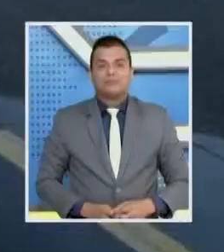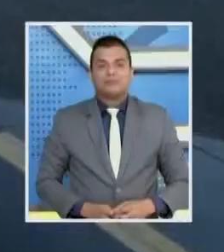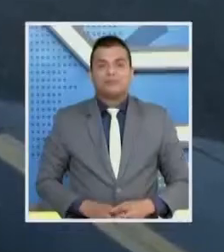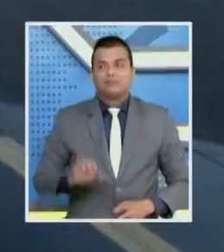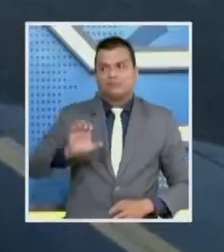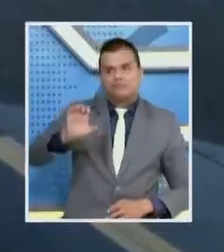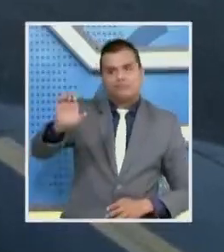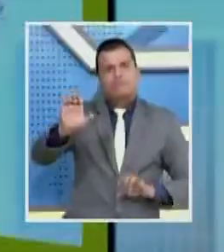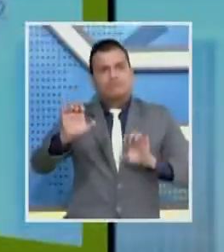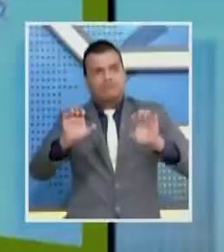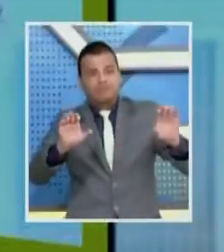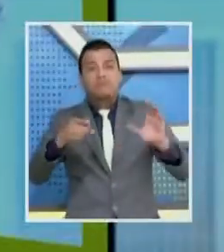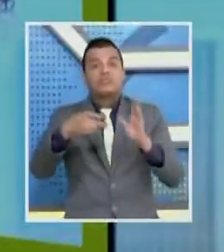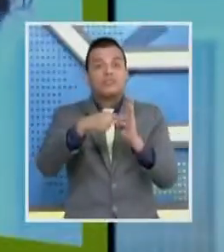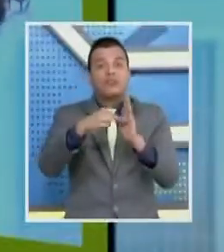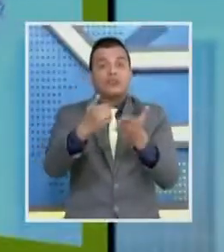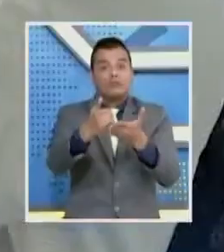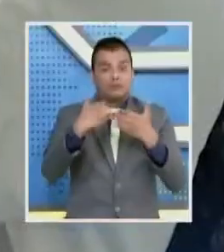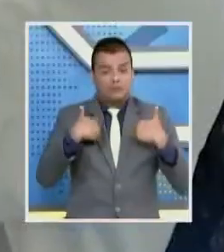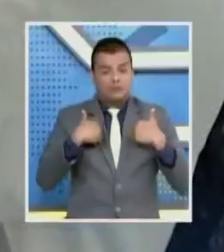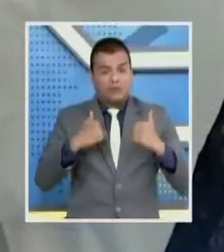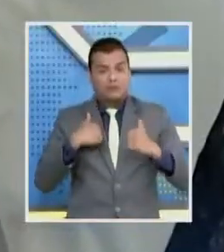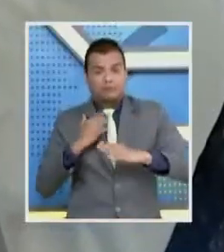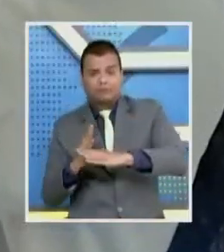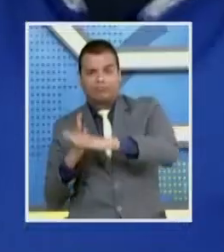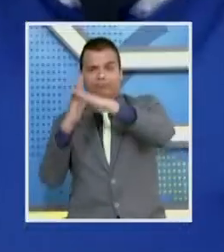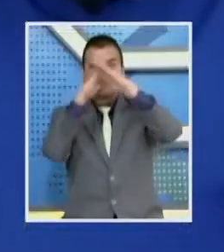Con la para que vides estarás protegido.